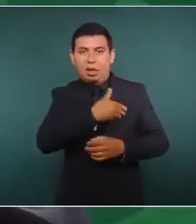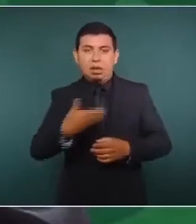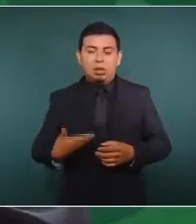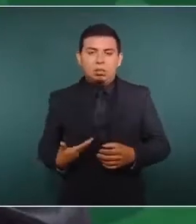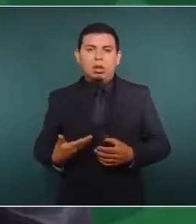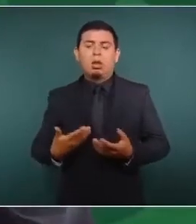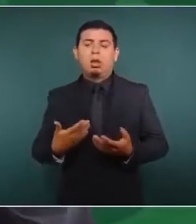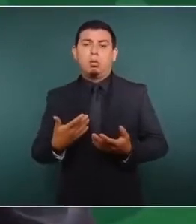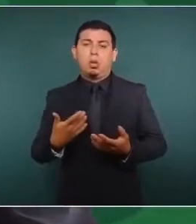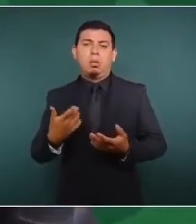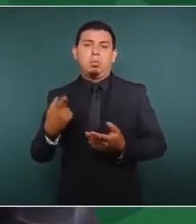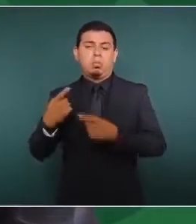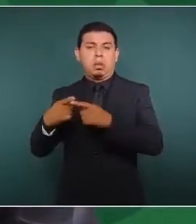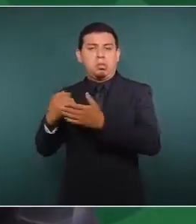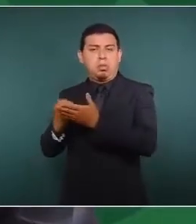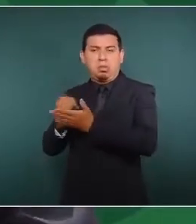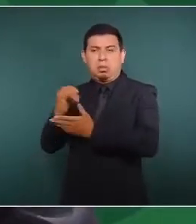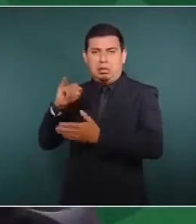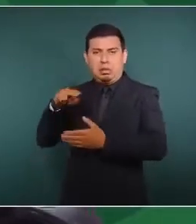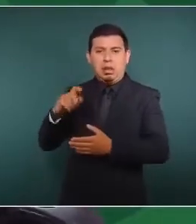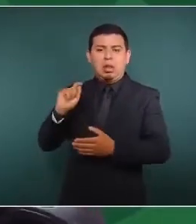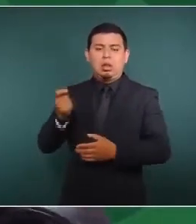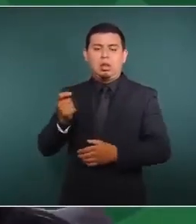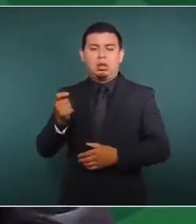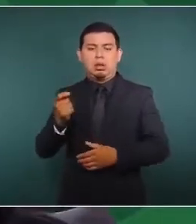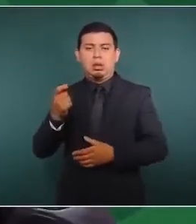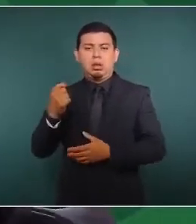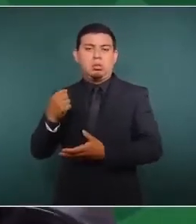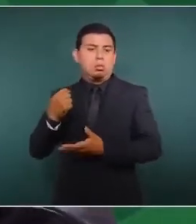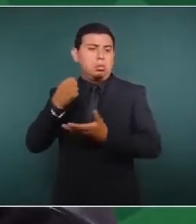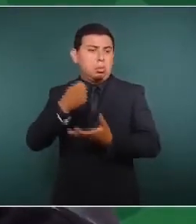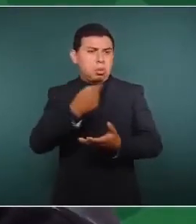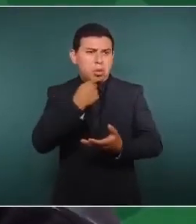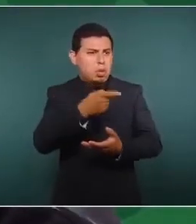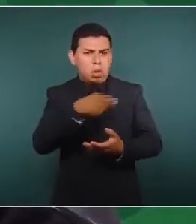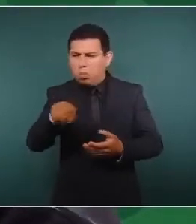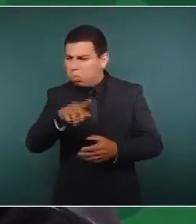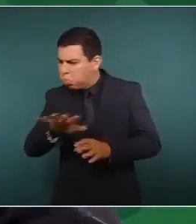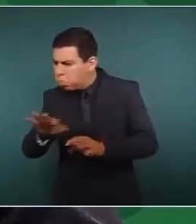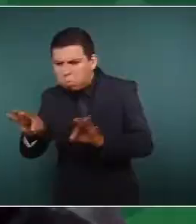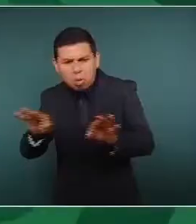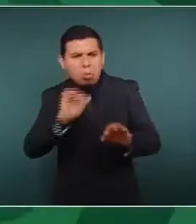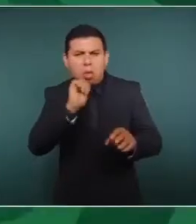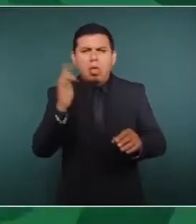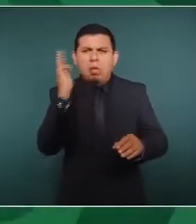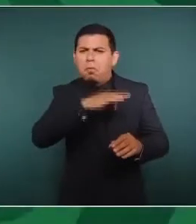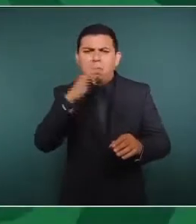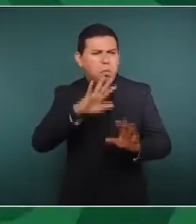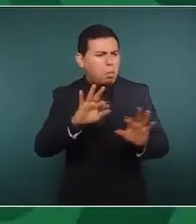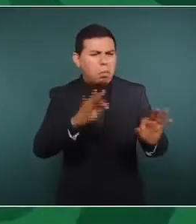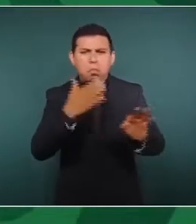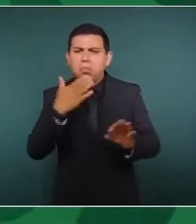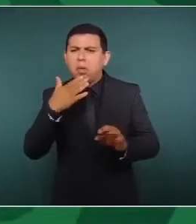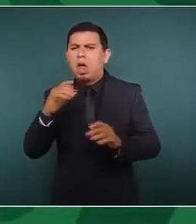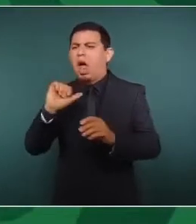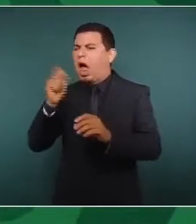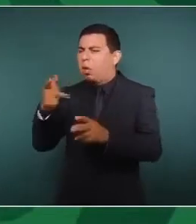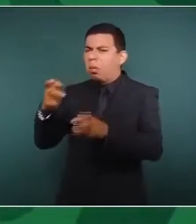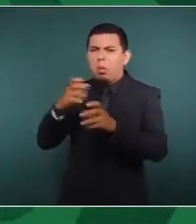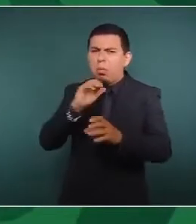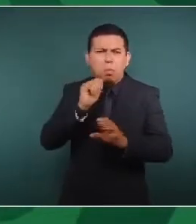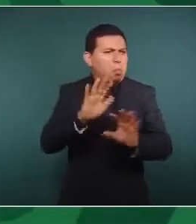es de que no había ningún delito y que los que habían